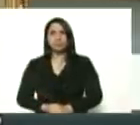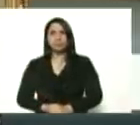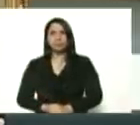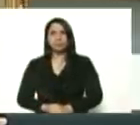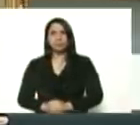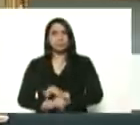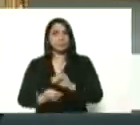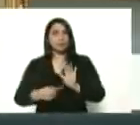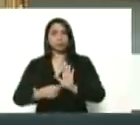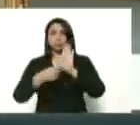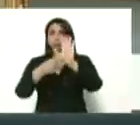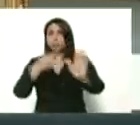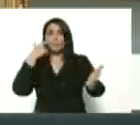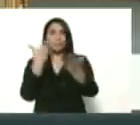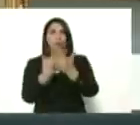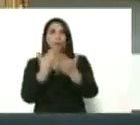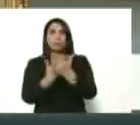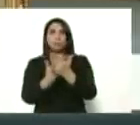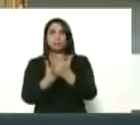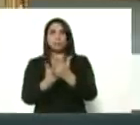ya voy a presentar las pruebas